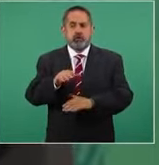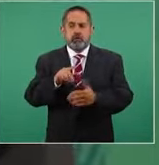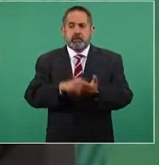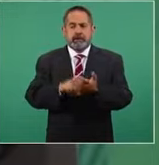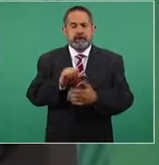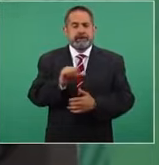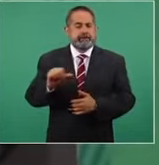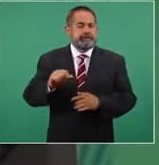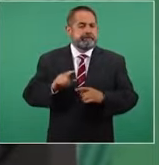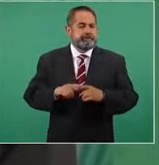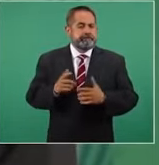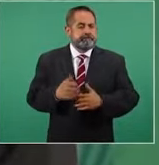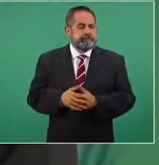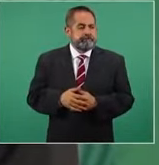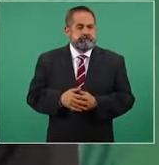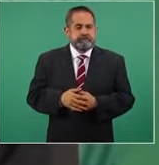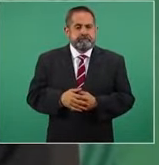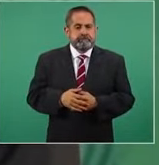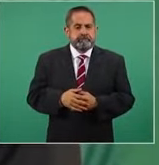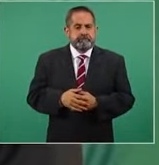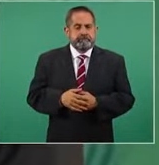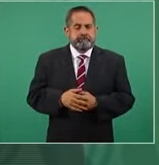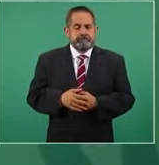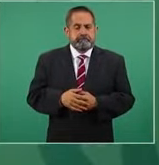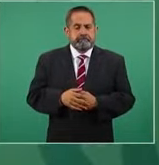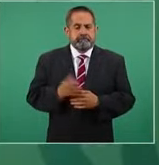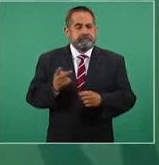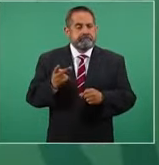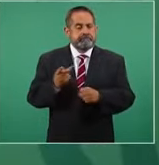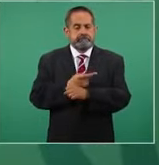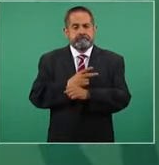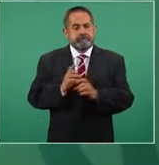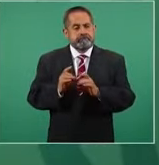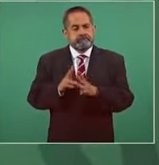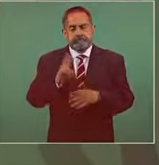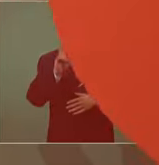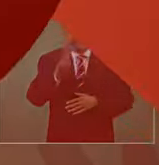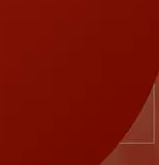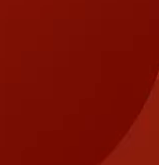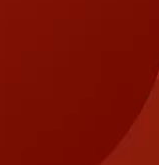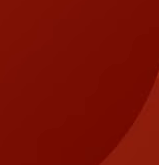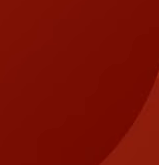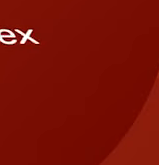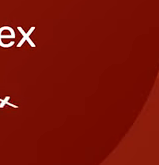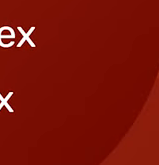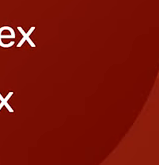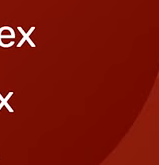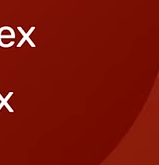procede en este lamentable caso.